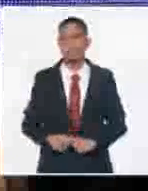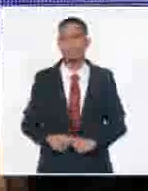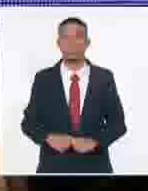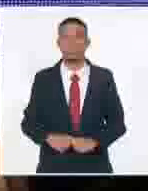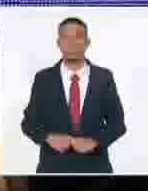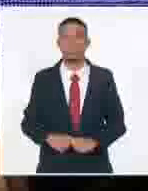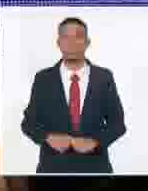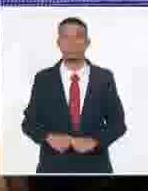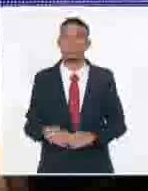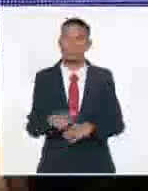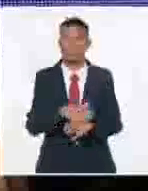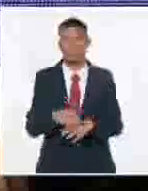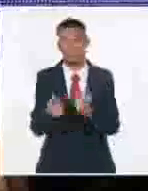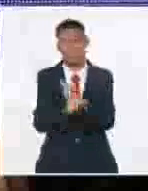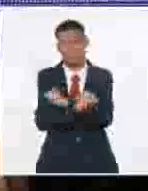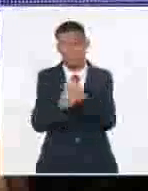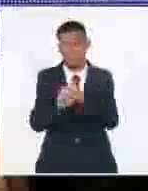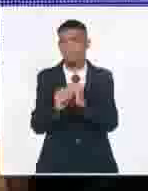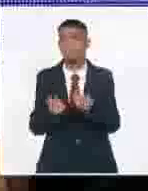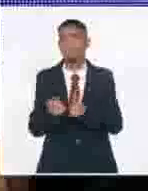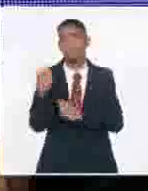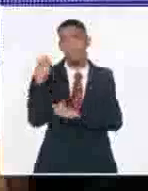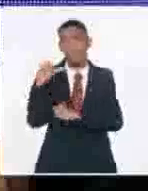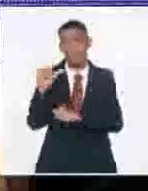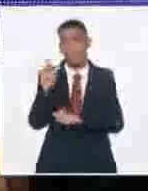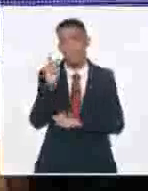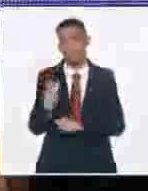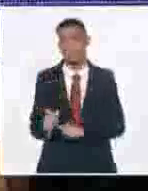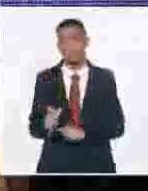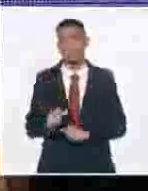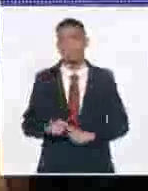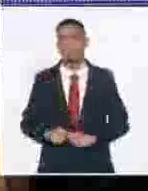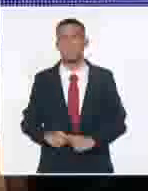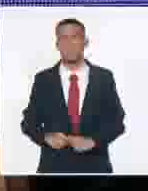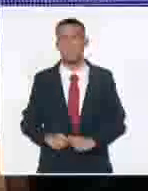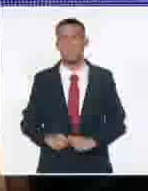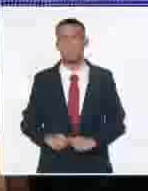agresión indiscriminada y criminal.